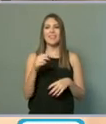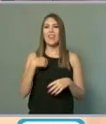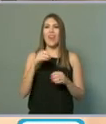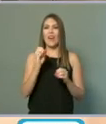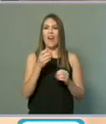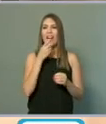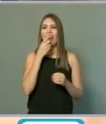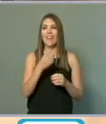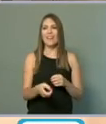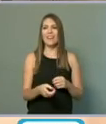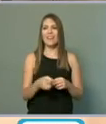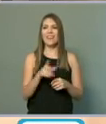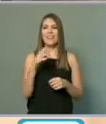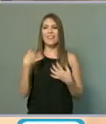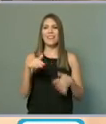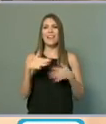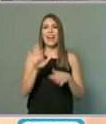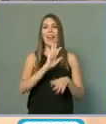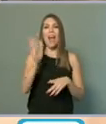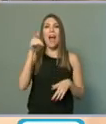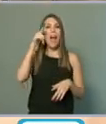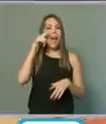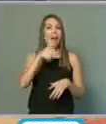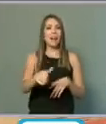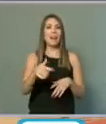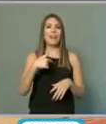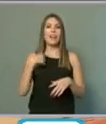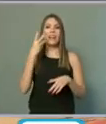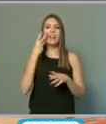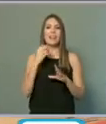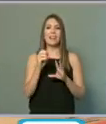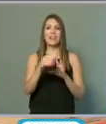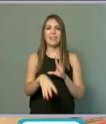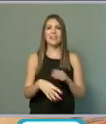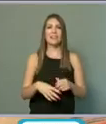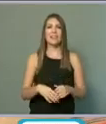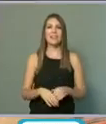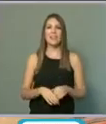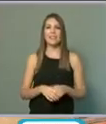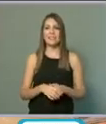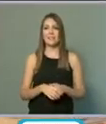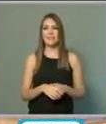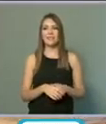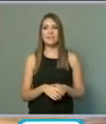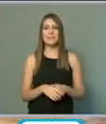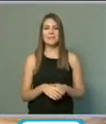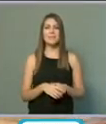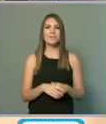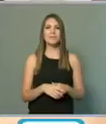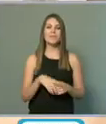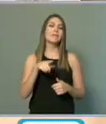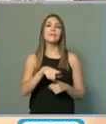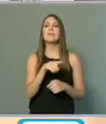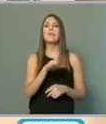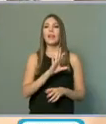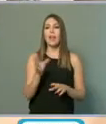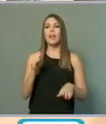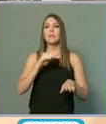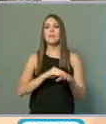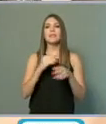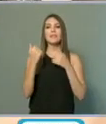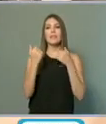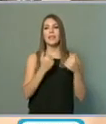nada. Que nadie se dé cuenta. Que Ya nadie me se echó dé de cabeza cuenta. que se me fue un limón. Perfecto, Pame. Ok, Pame ya agregó entonces la